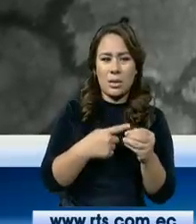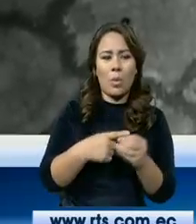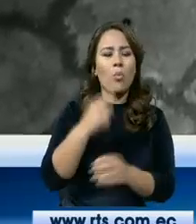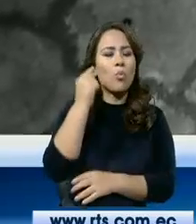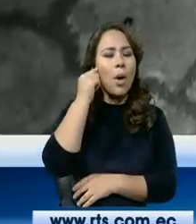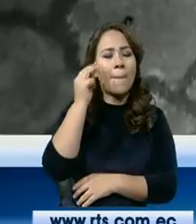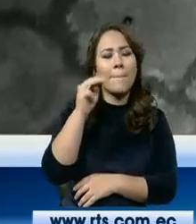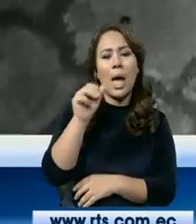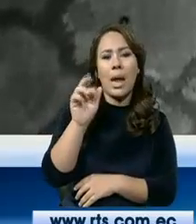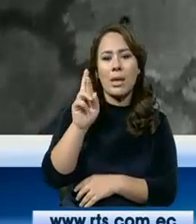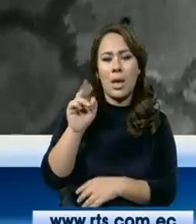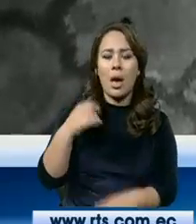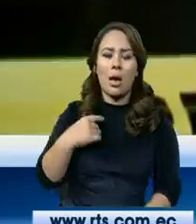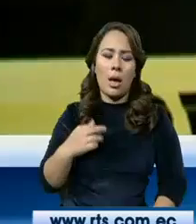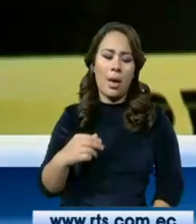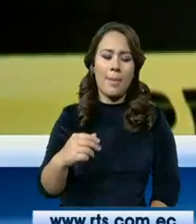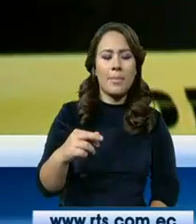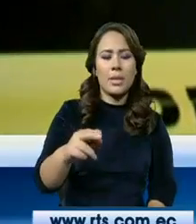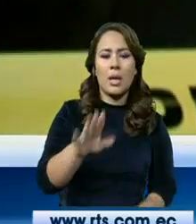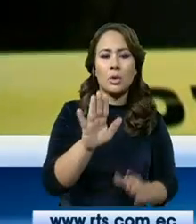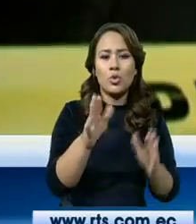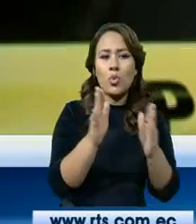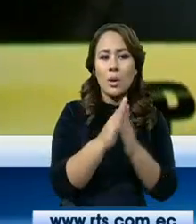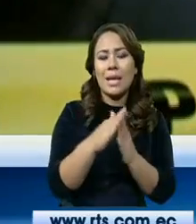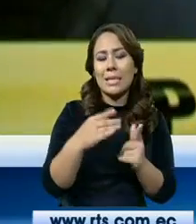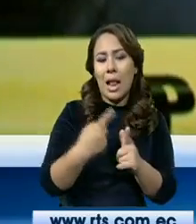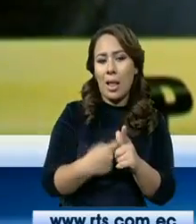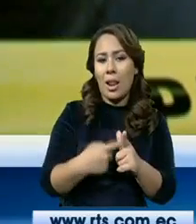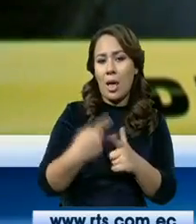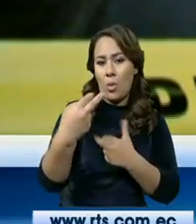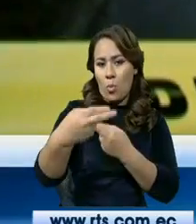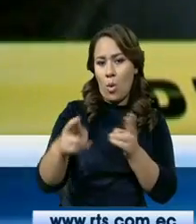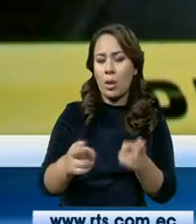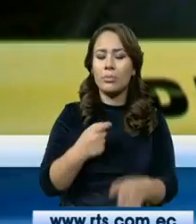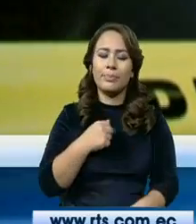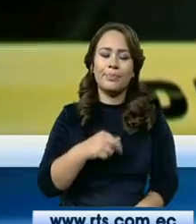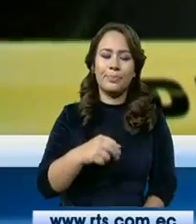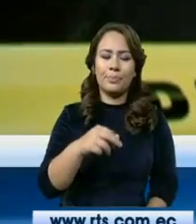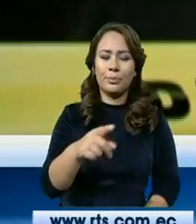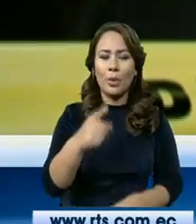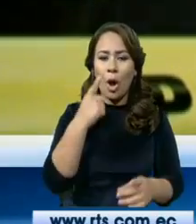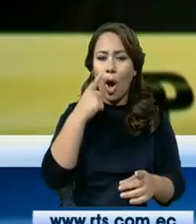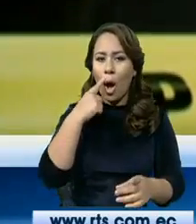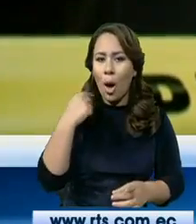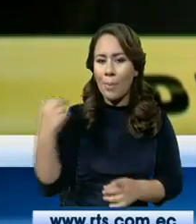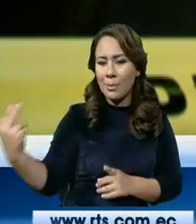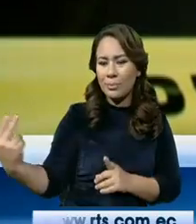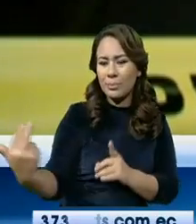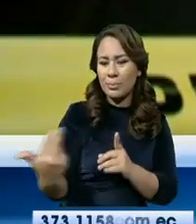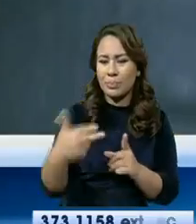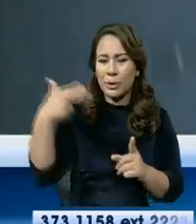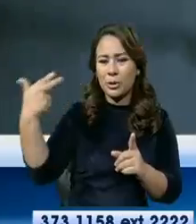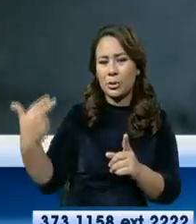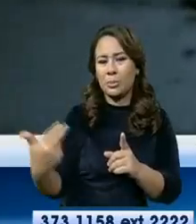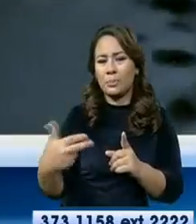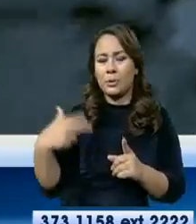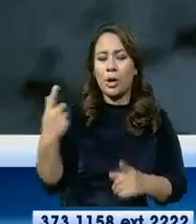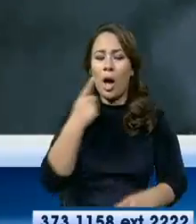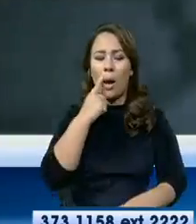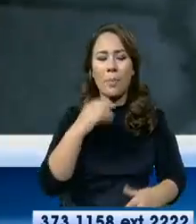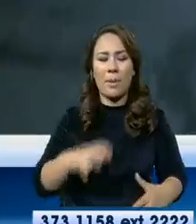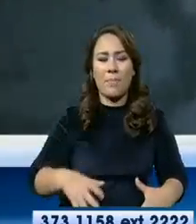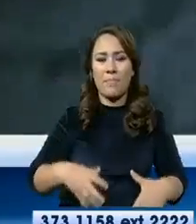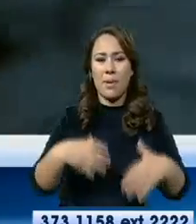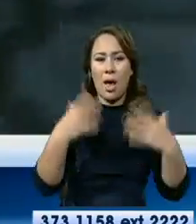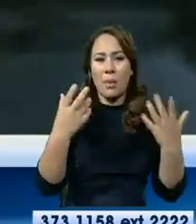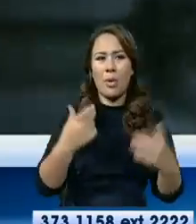Angélica caminaba a casa donde vivía en arriendo, sin imaginarse que la muerte le esperaba en la esquina. El ex conviviente apareció en su